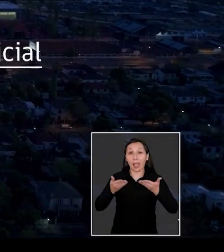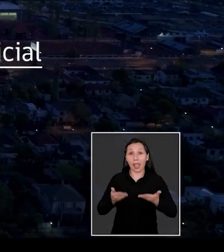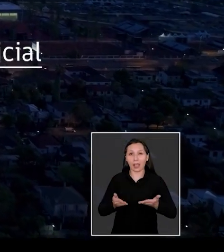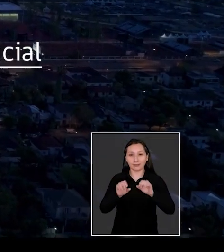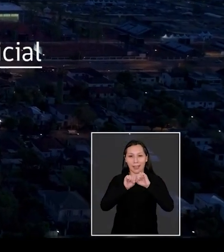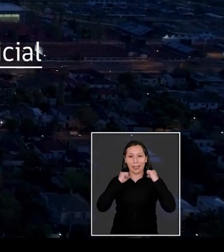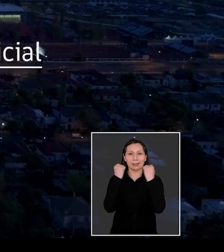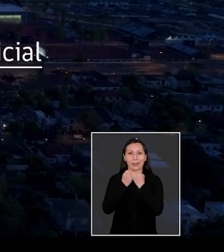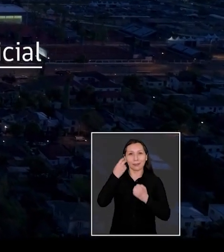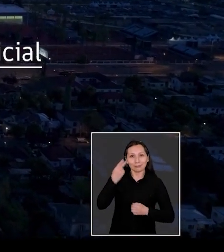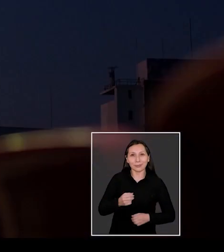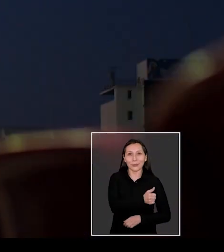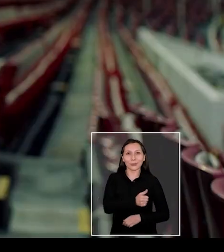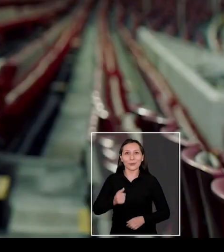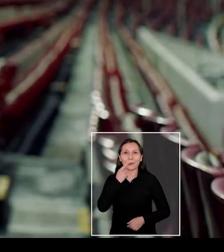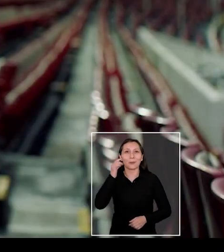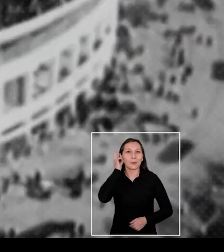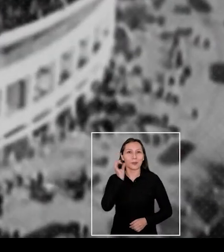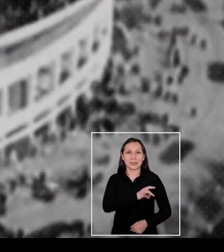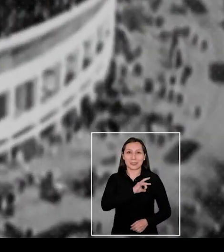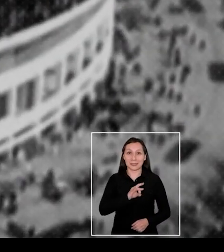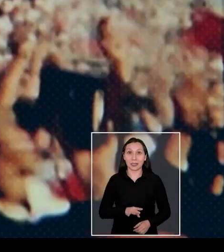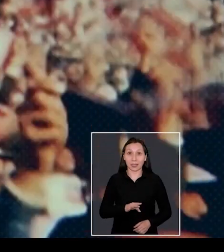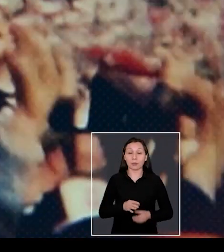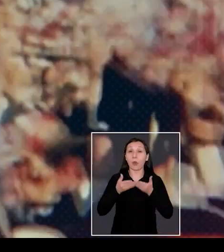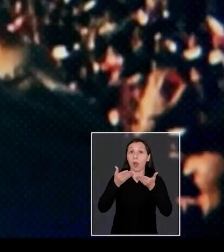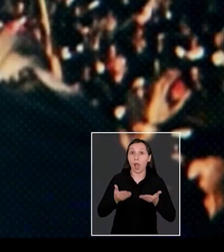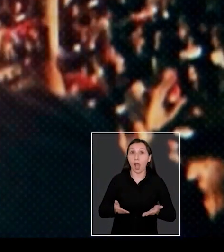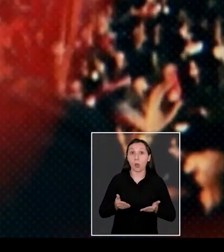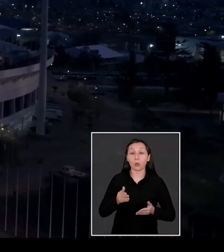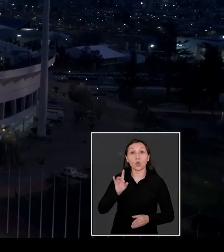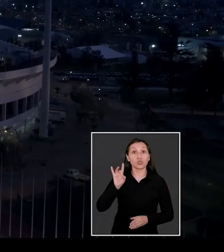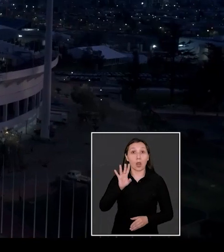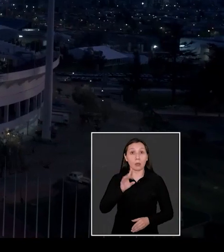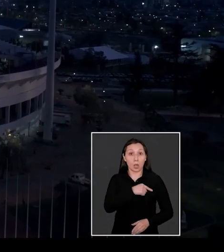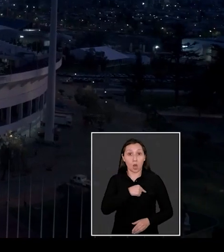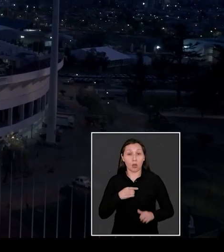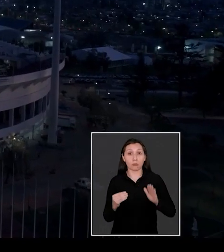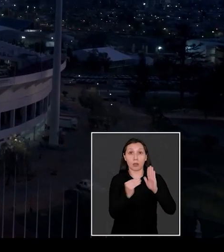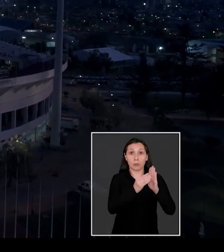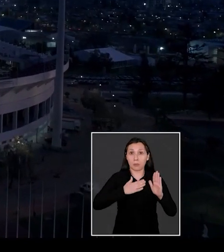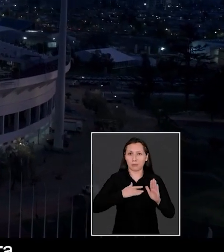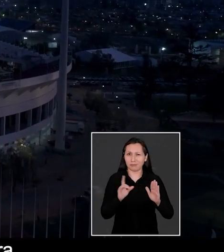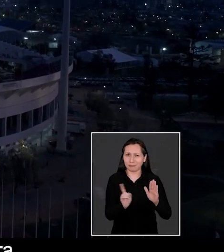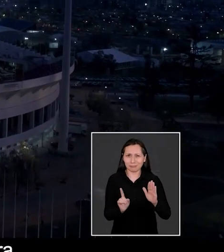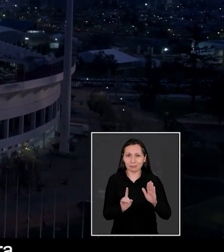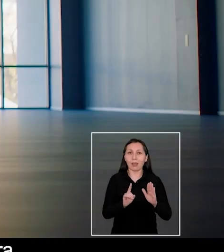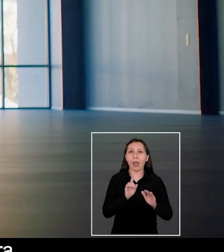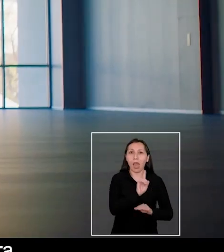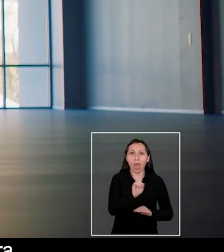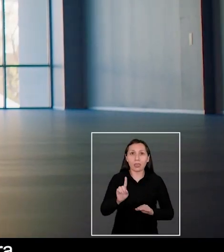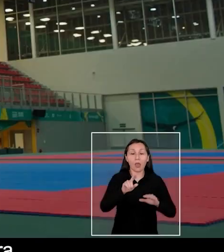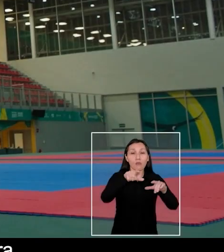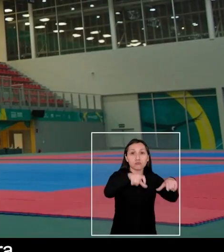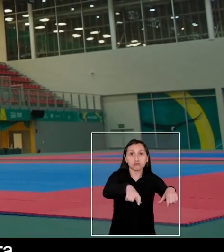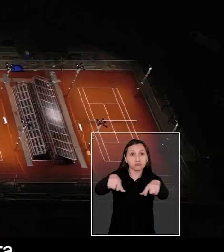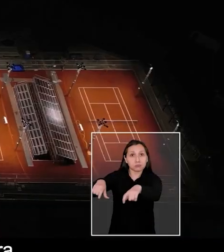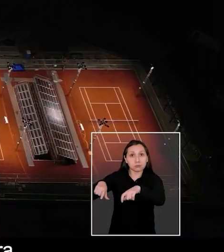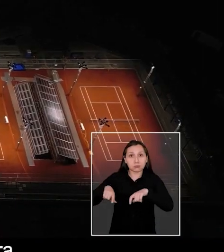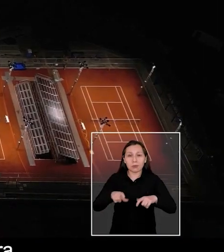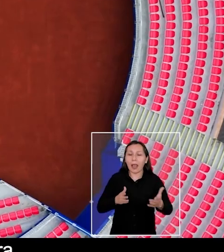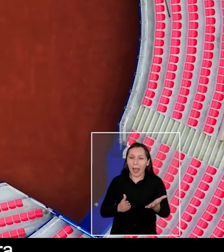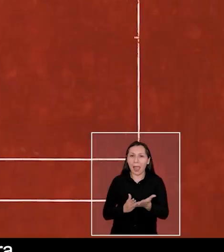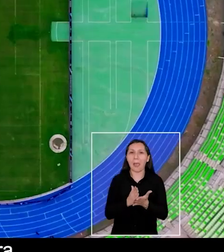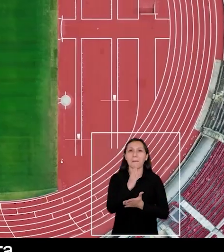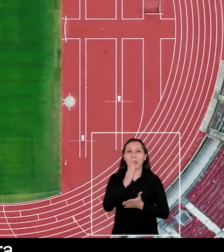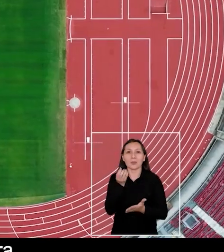Este es el estadio de todas y todos los chilenos que desde ahora no solo llevará mi nombre porque cada recinto es